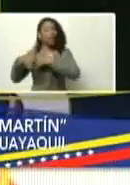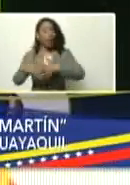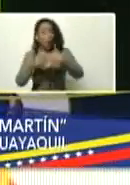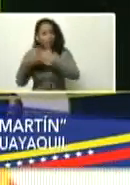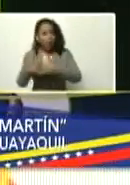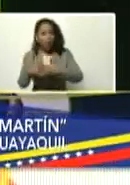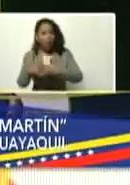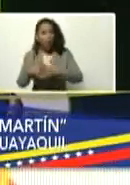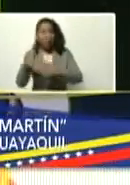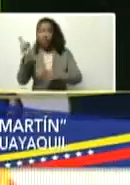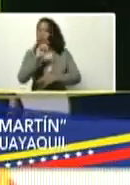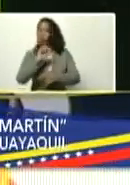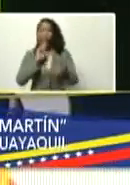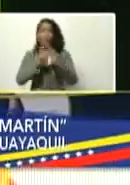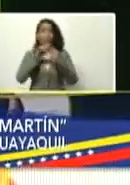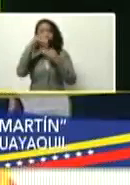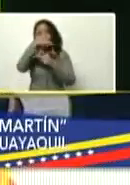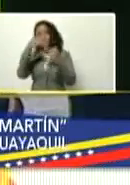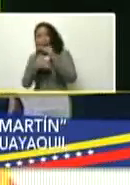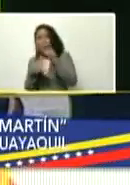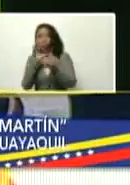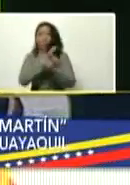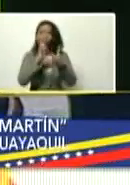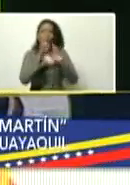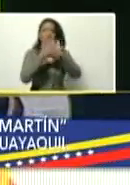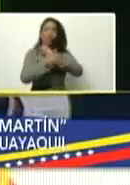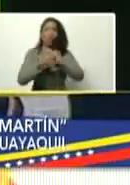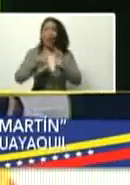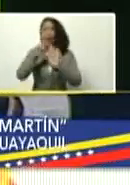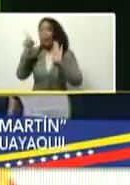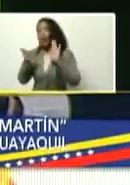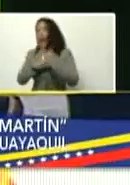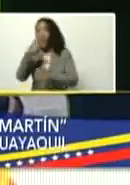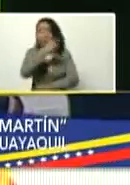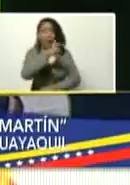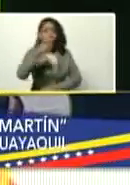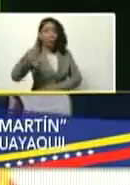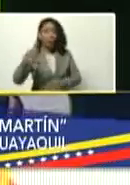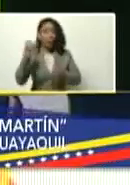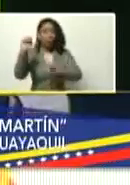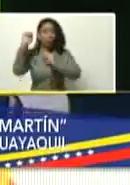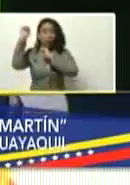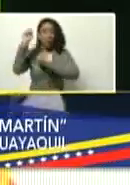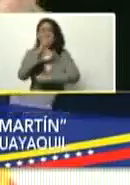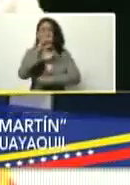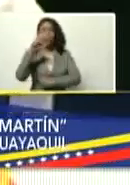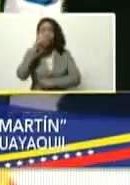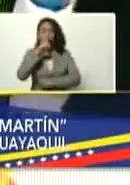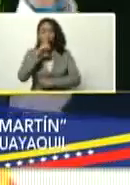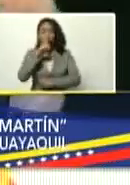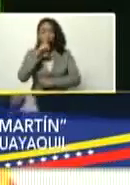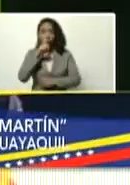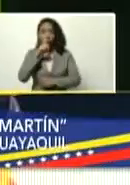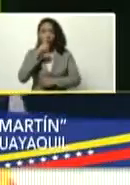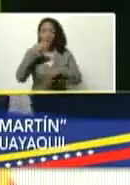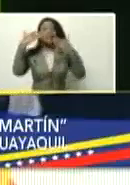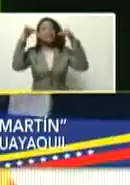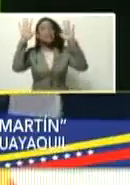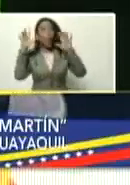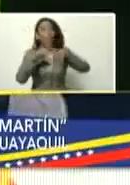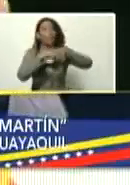el desconocimiento y los bajos niveles culturales de la generalidad de los ciudadanos como herencia de 300 años de colonialismo. Esa es una